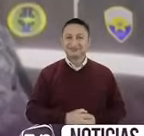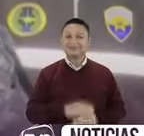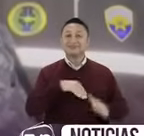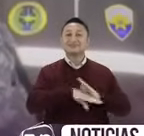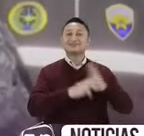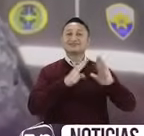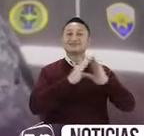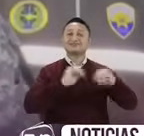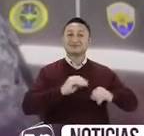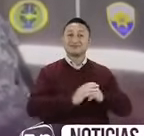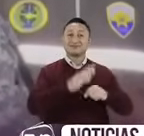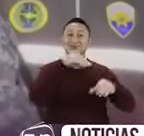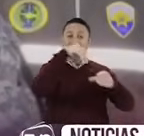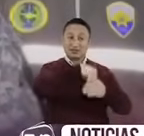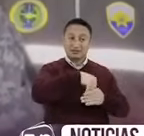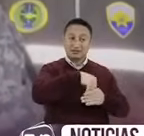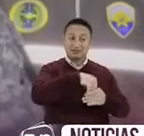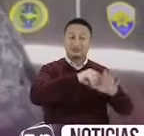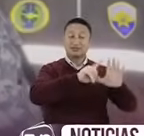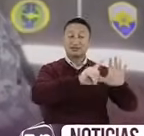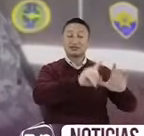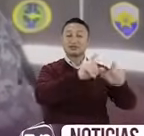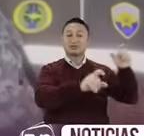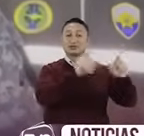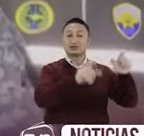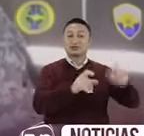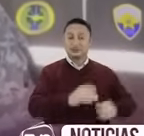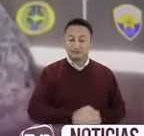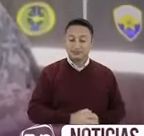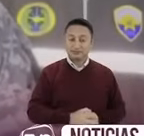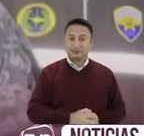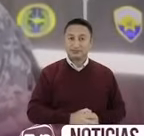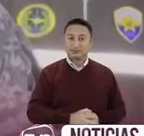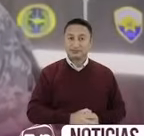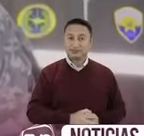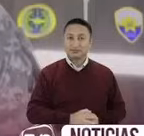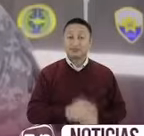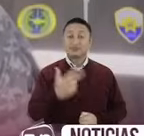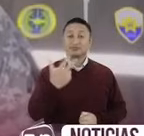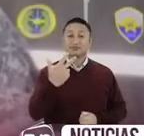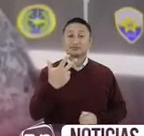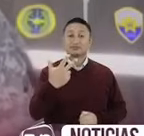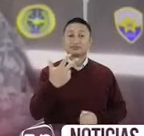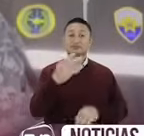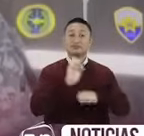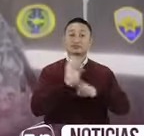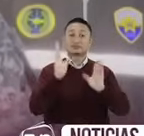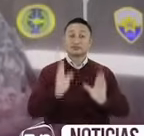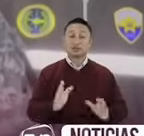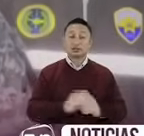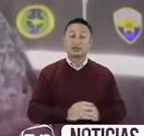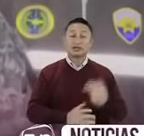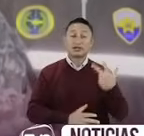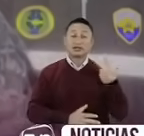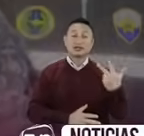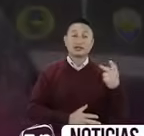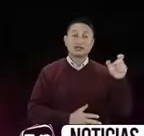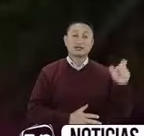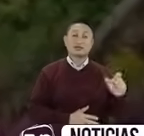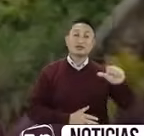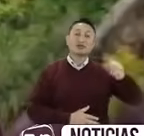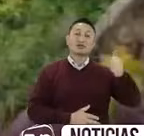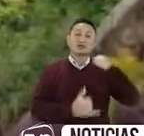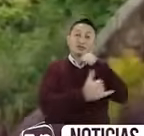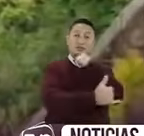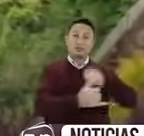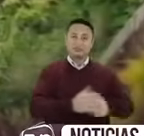encontraban seis ciudadanos, tres de nacionalidad ecuatoriana y tres de nacionalidad extranjera. No les dieron tiempo